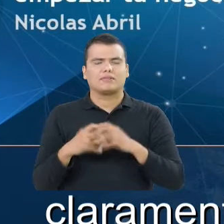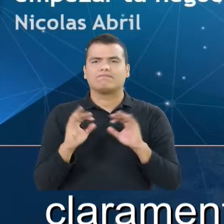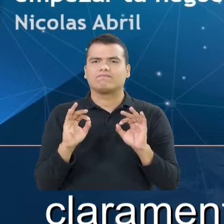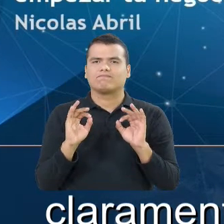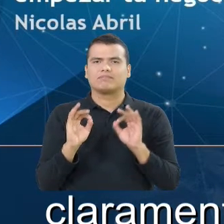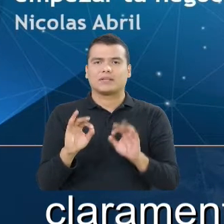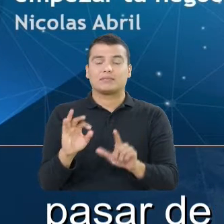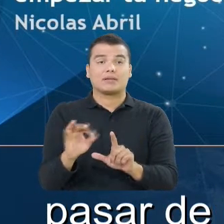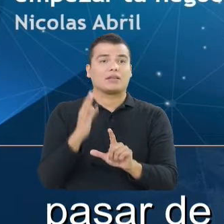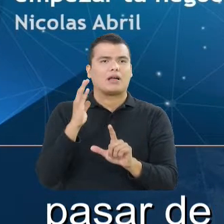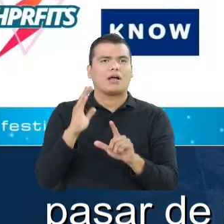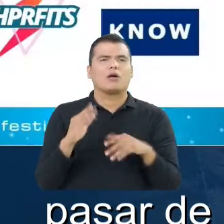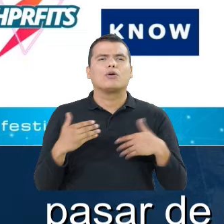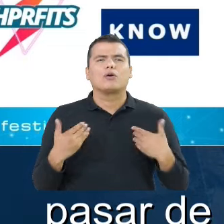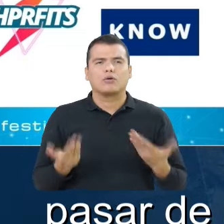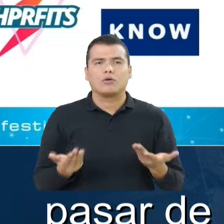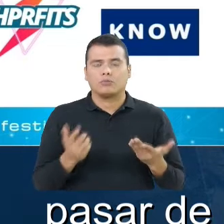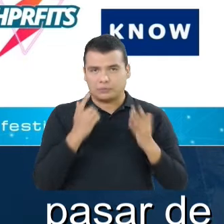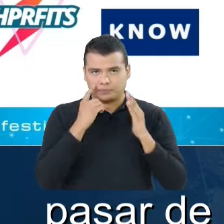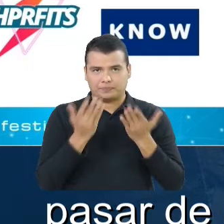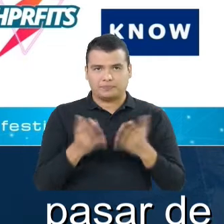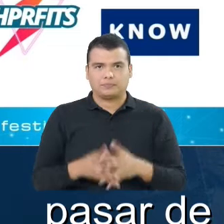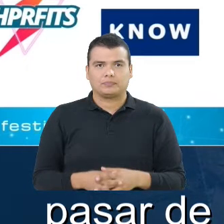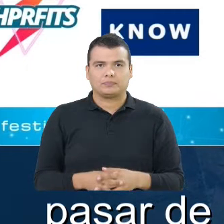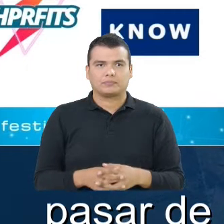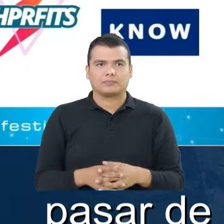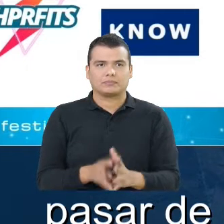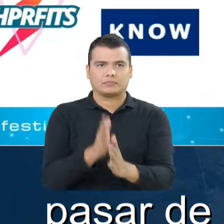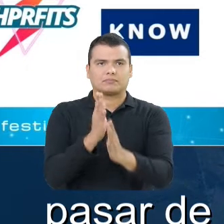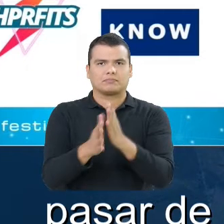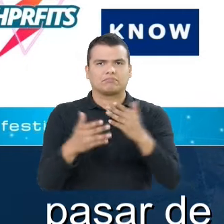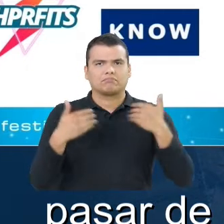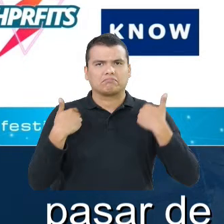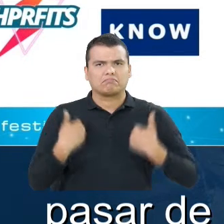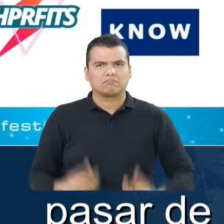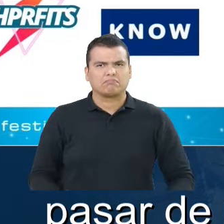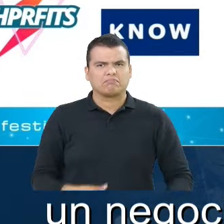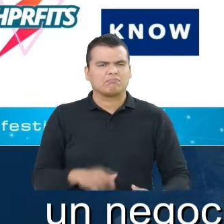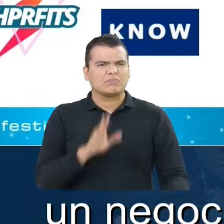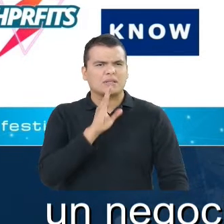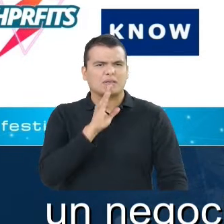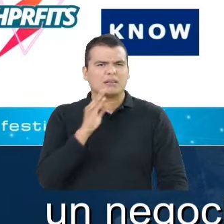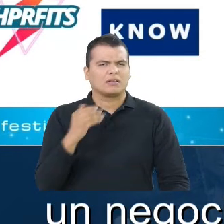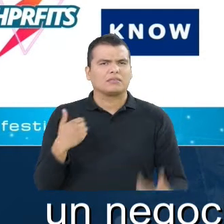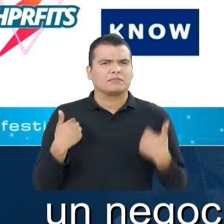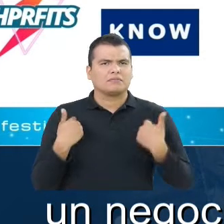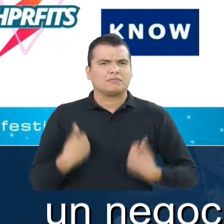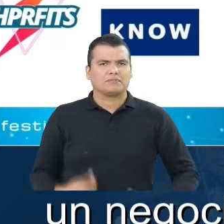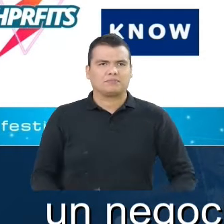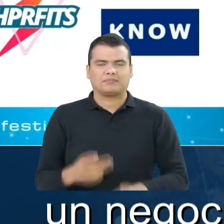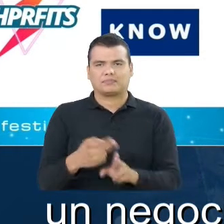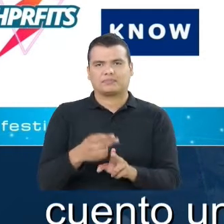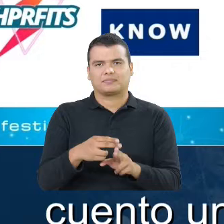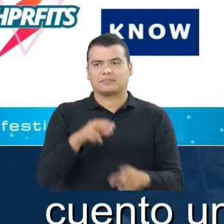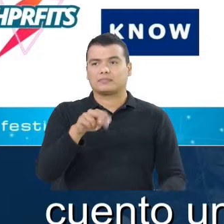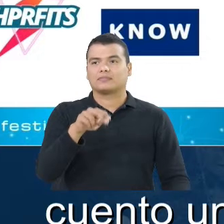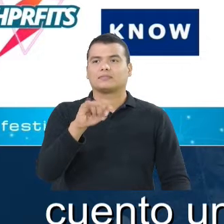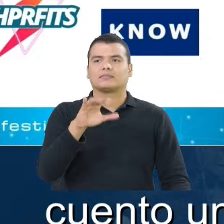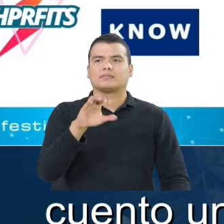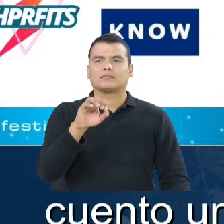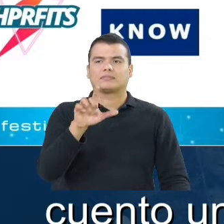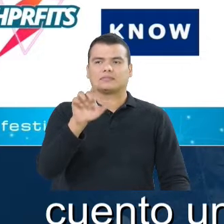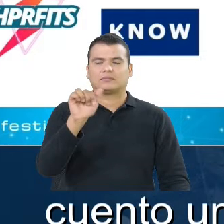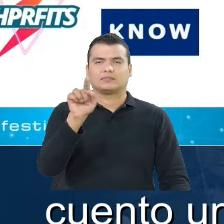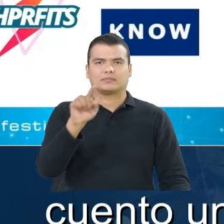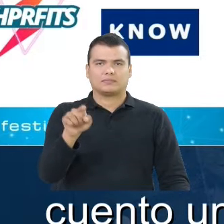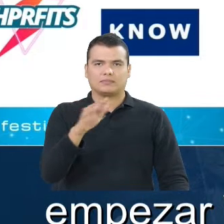implementado digitalmente. Les cuento un poquito quién soy yo antes de empezar ya con la información. Mi nombre es Nicolás Abril, pues